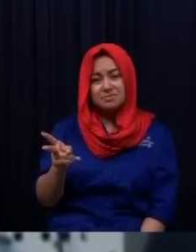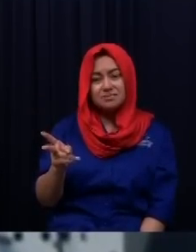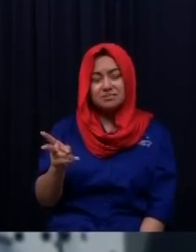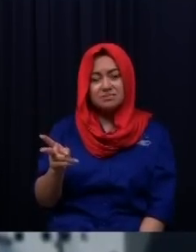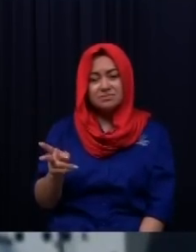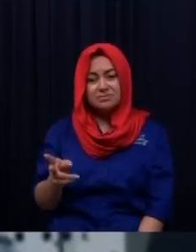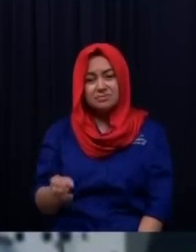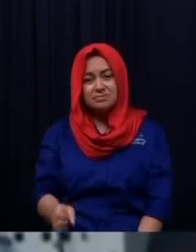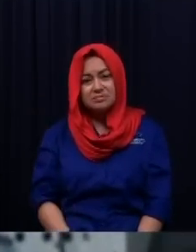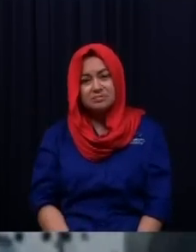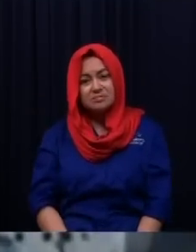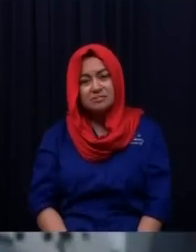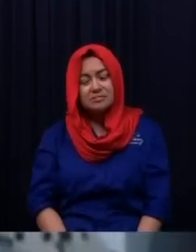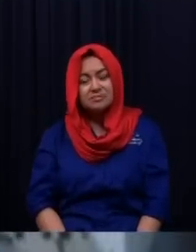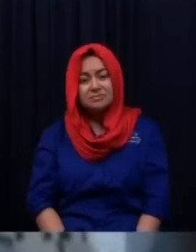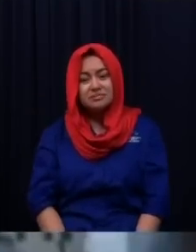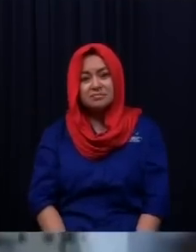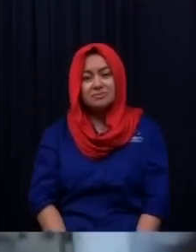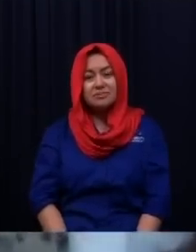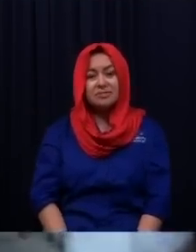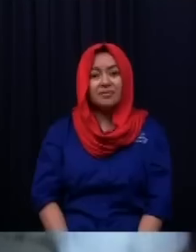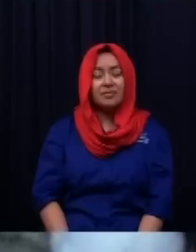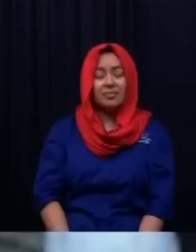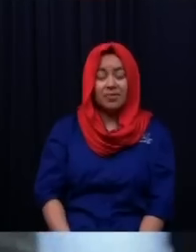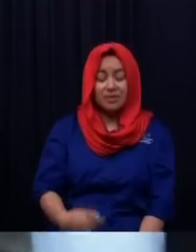Solo quiero estar,